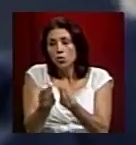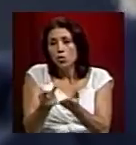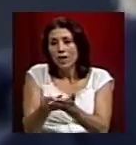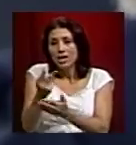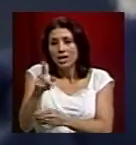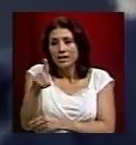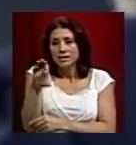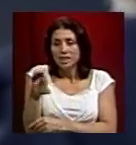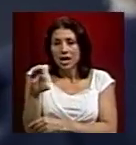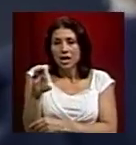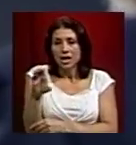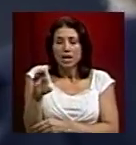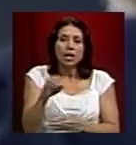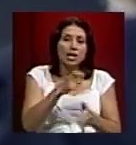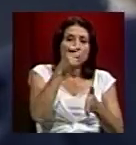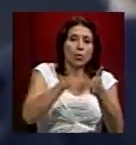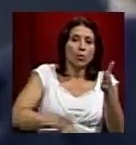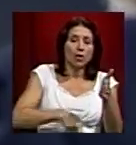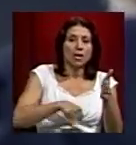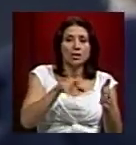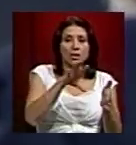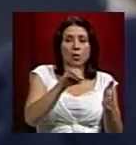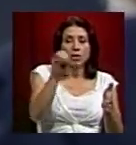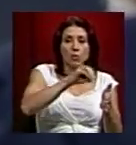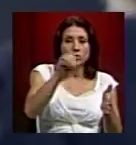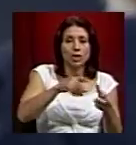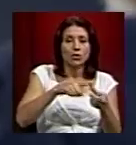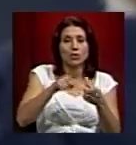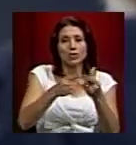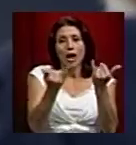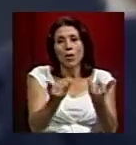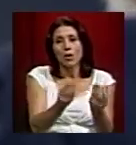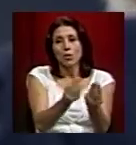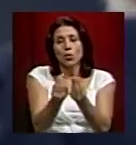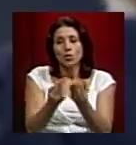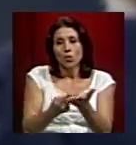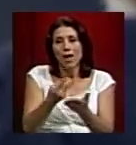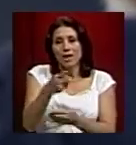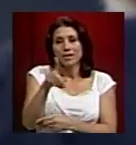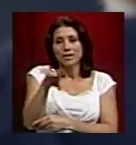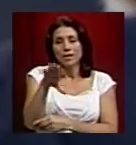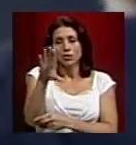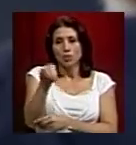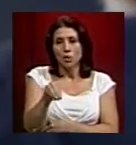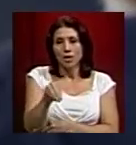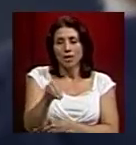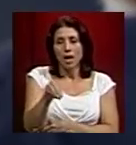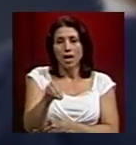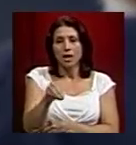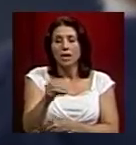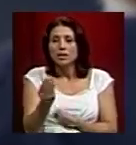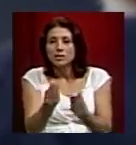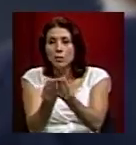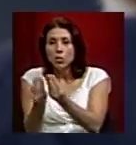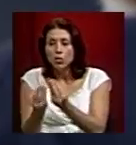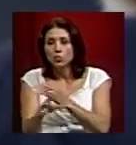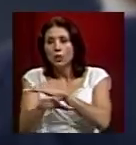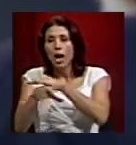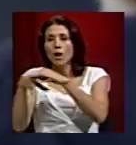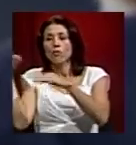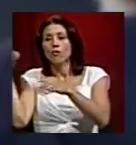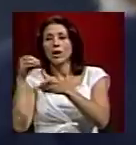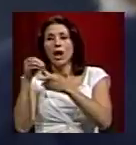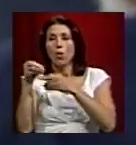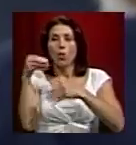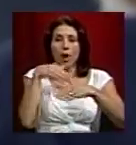el arancel externo era de un 50%, pues el producto vale 150. Lo produzcas afuera o lo produzcas adentro,